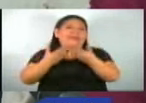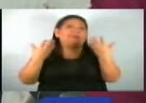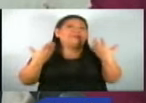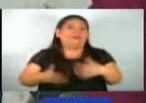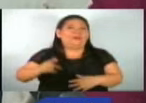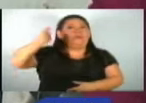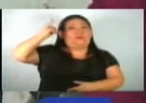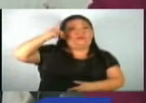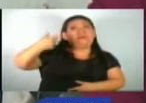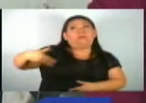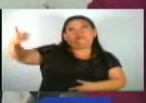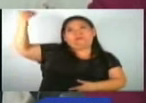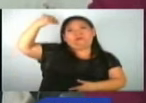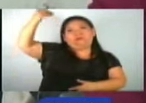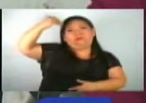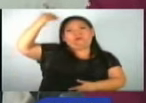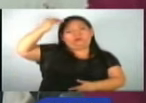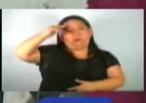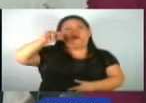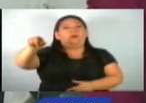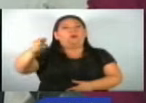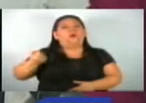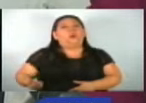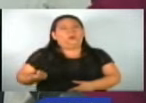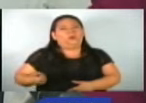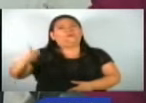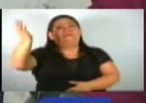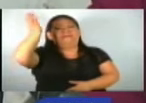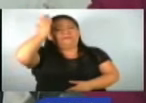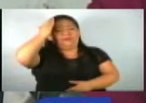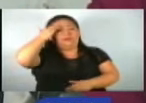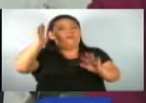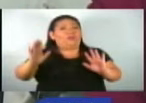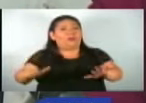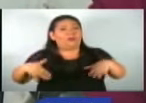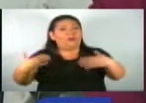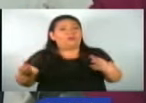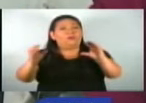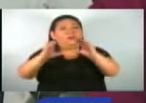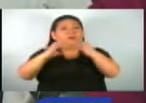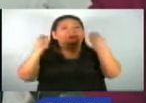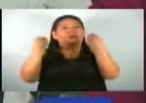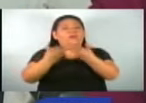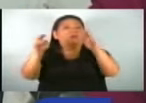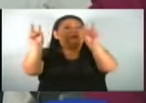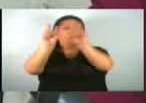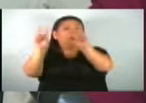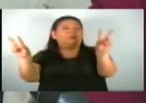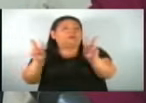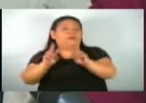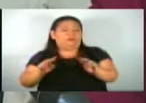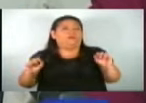hemos sido capacitados, los estudiantes ya dominan muy bien la plataforma, que sí se